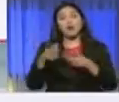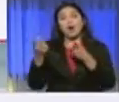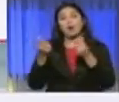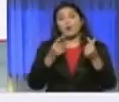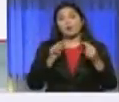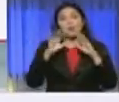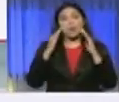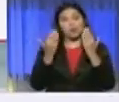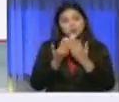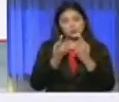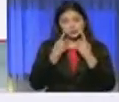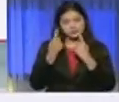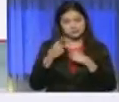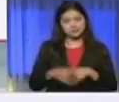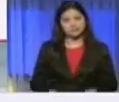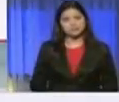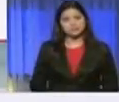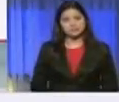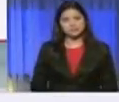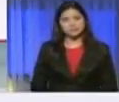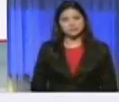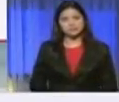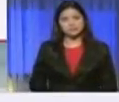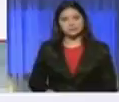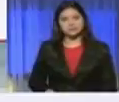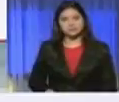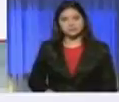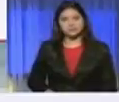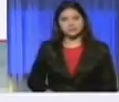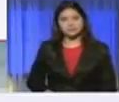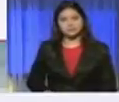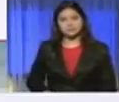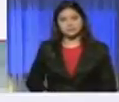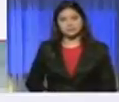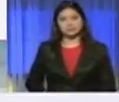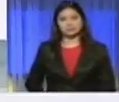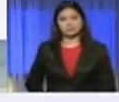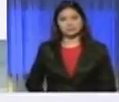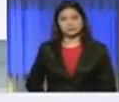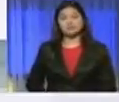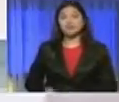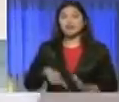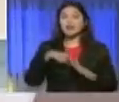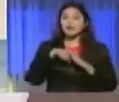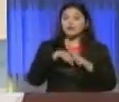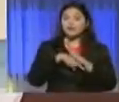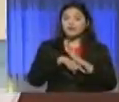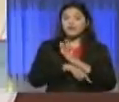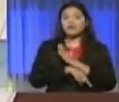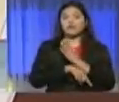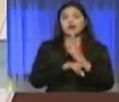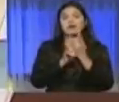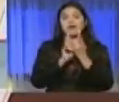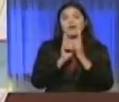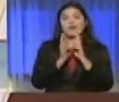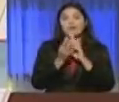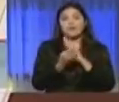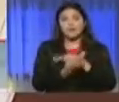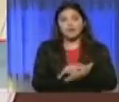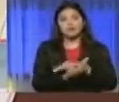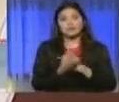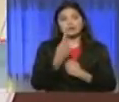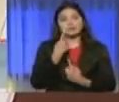del mundo. Fíjense, me regalaron este libro, La profundización integral de la reforma, Xi